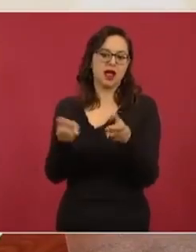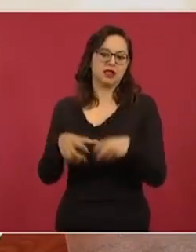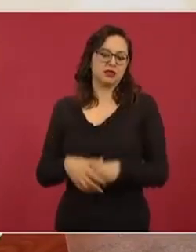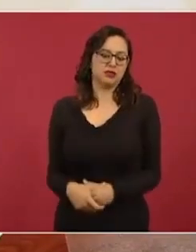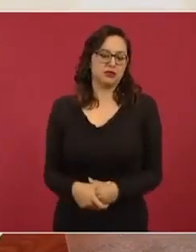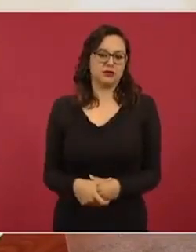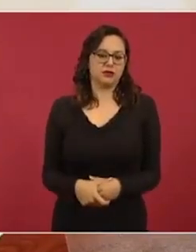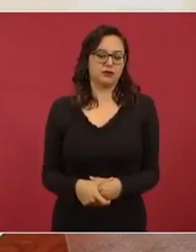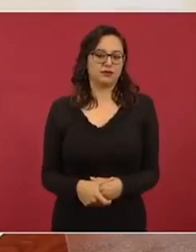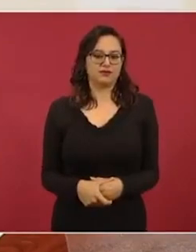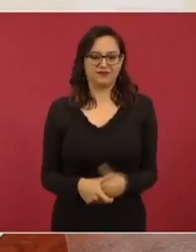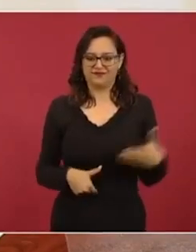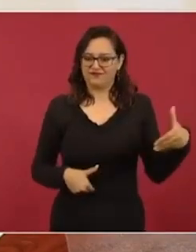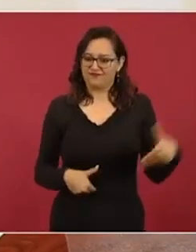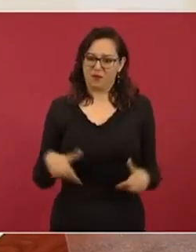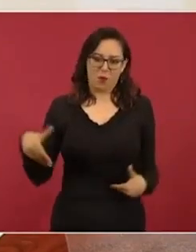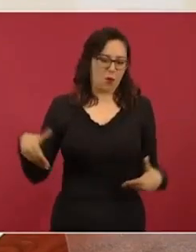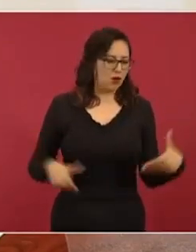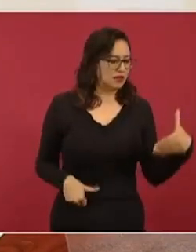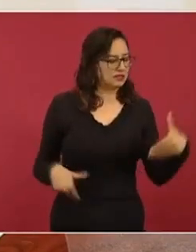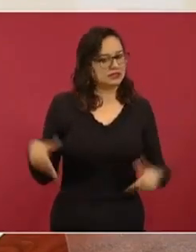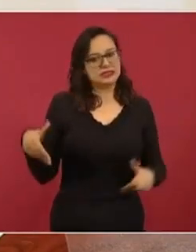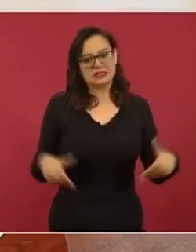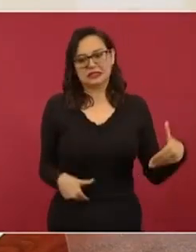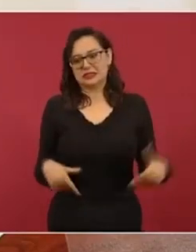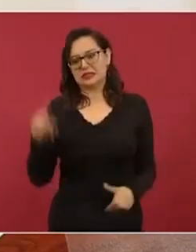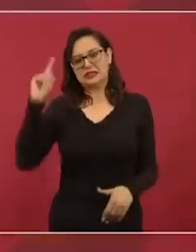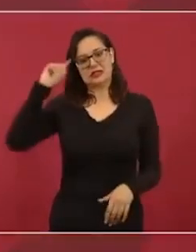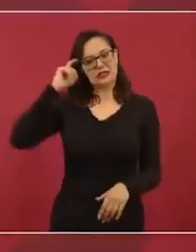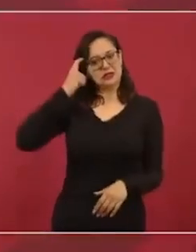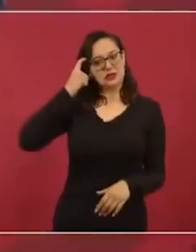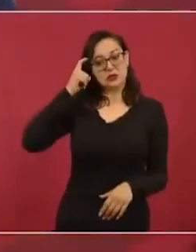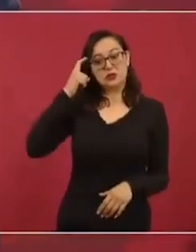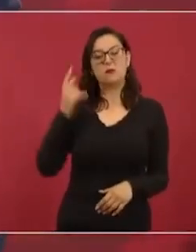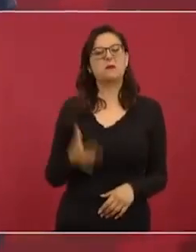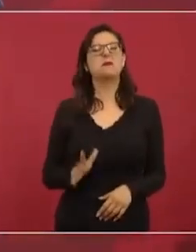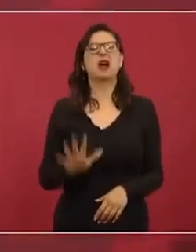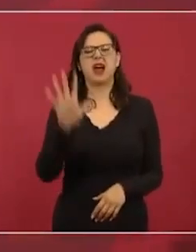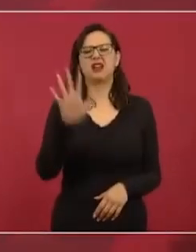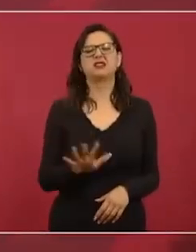Les molesta. Es que es una adicción.